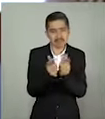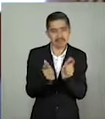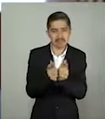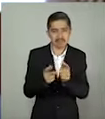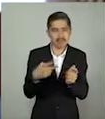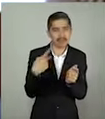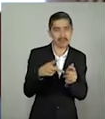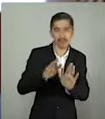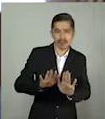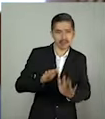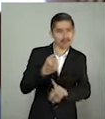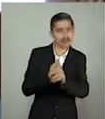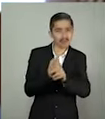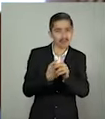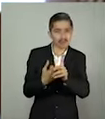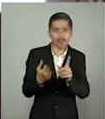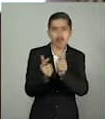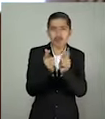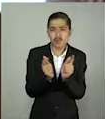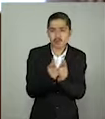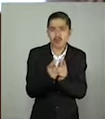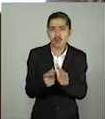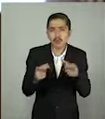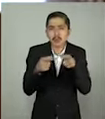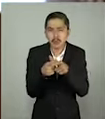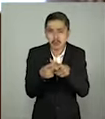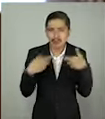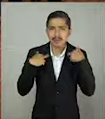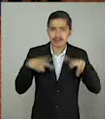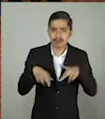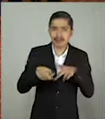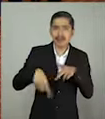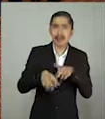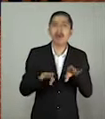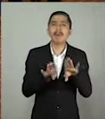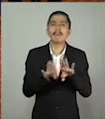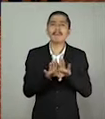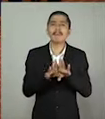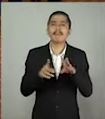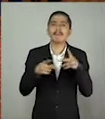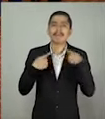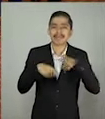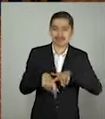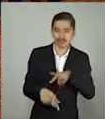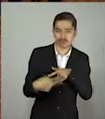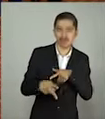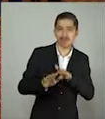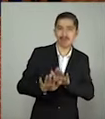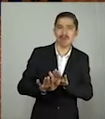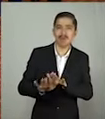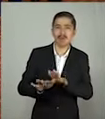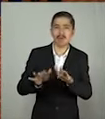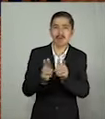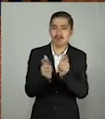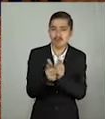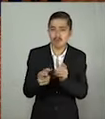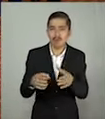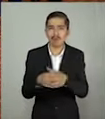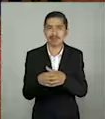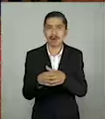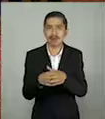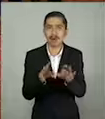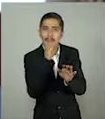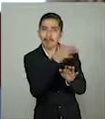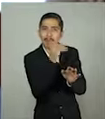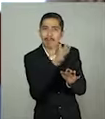solo corresponden a un grupo o al grupo que representan. Es decir, es un interés muy particular. Es muy importante